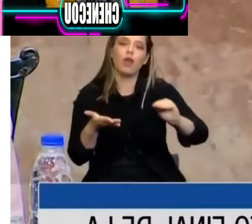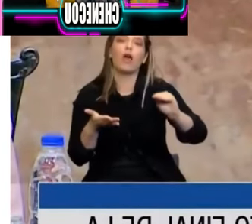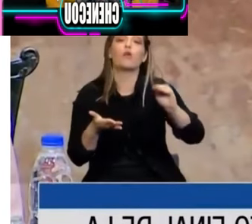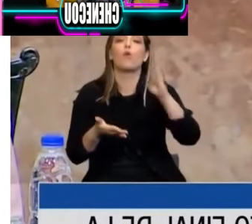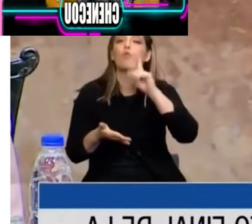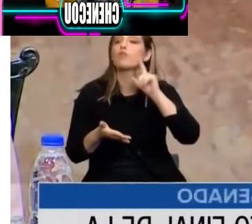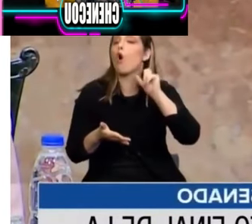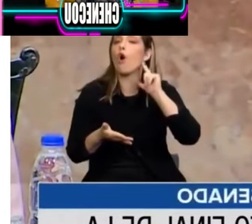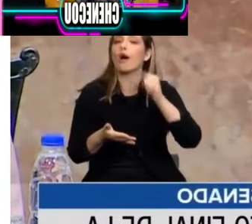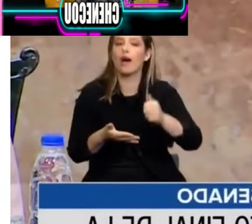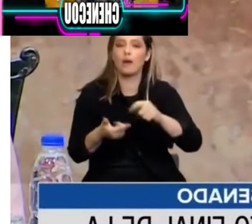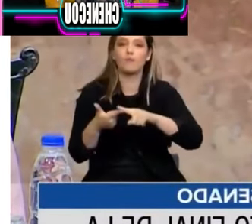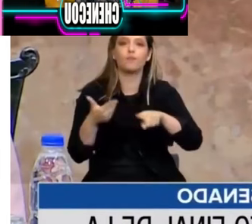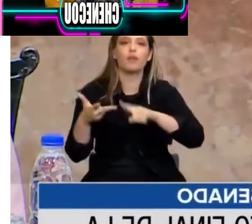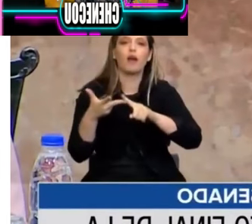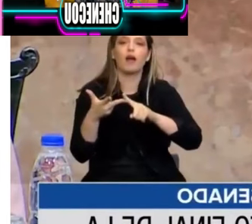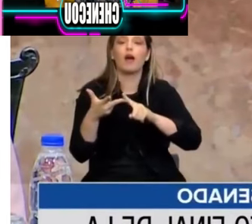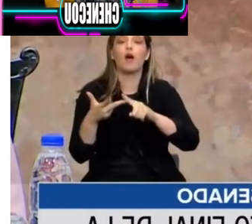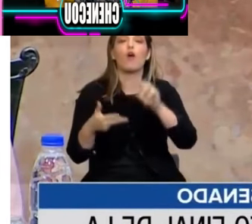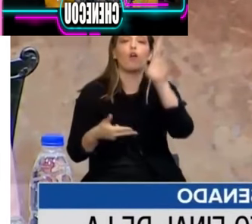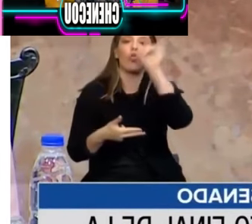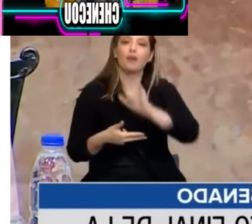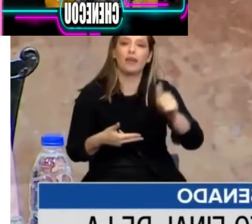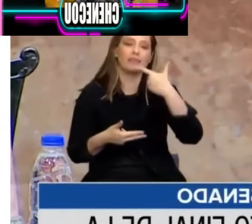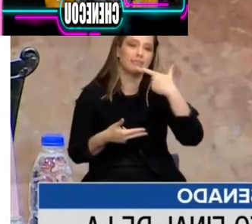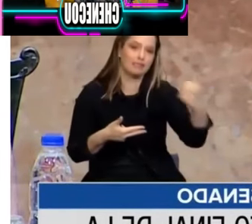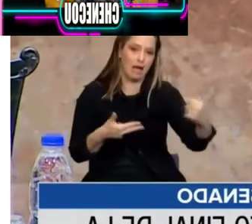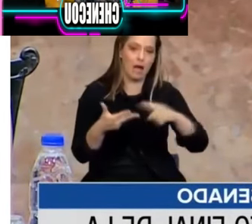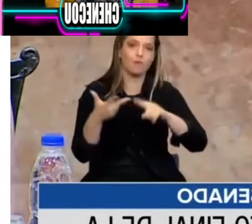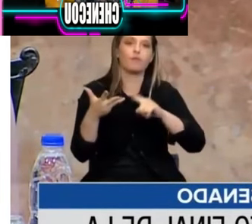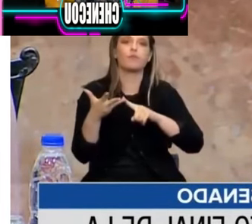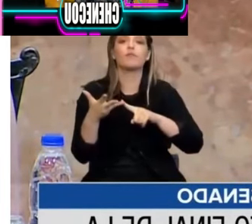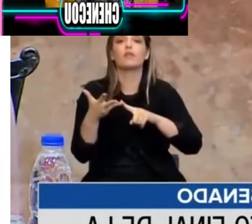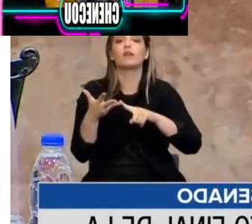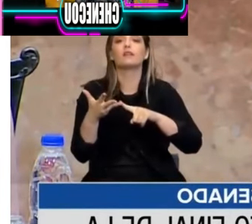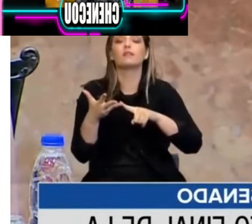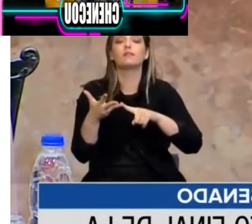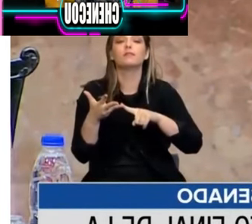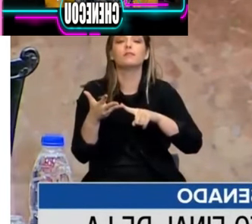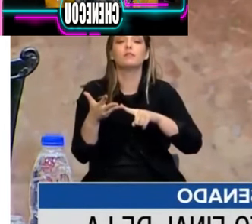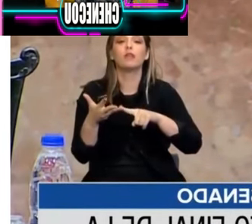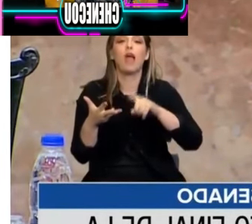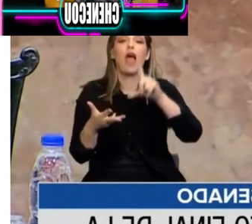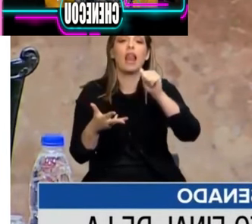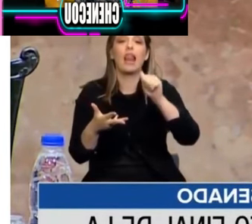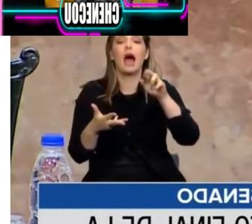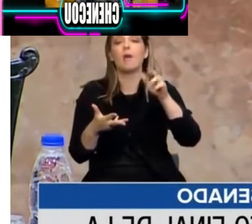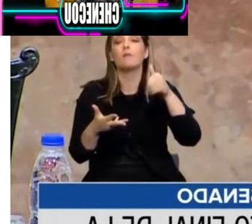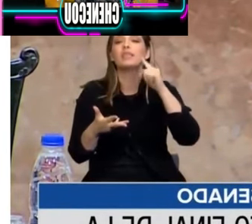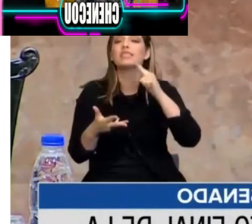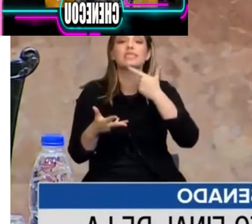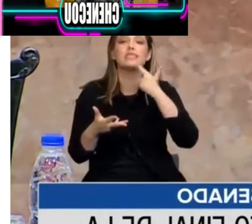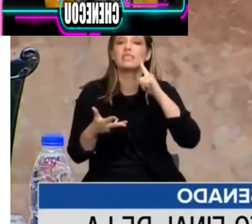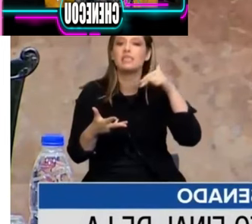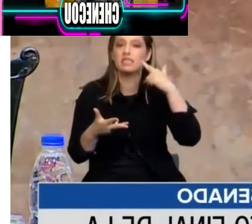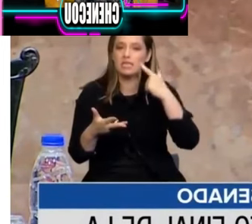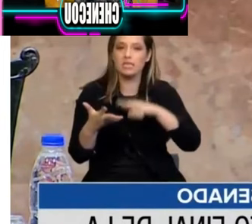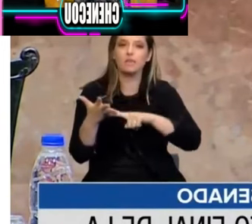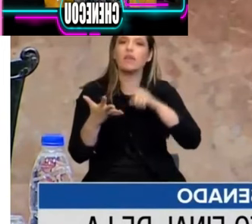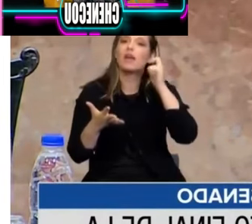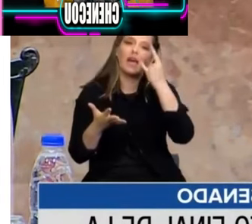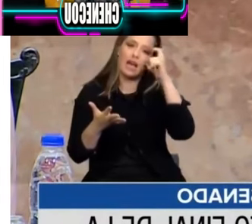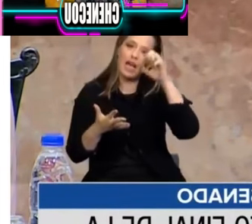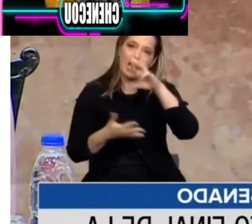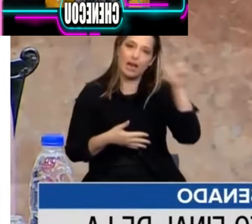Gioja, senador Adolfo Rodríguez A, diputada Susana Graciela Landricini, senador Ricardo